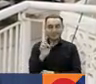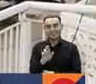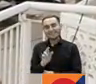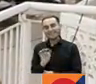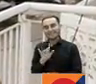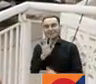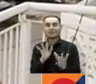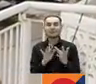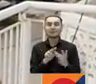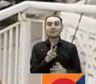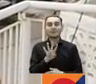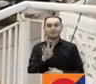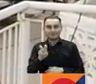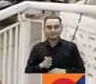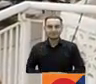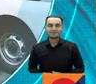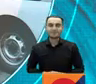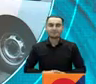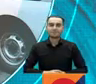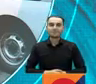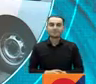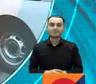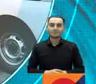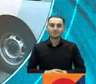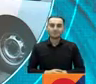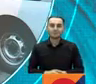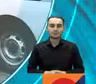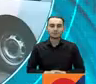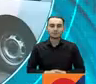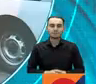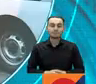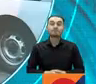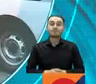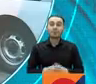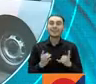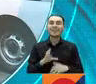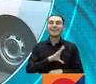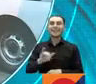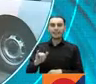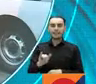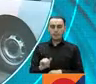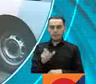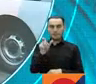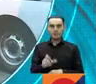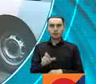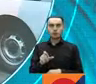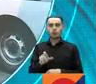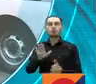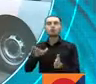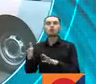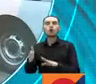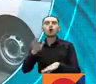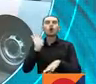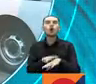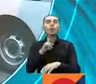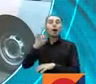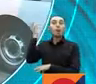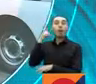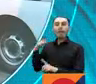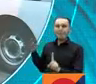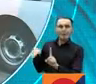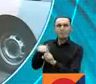Noticias, conectados 24/7. En Cali, un peatón murió atropellado por una ambulancia que circulaba